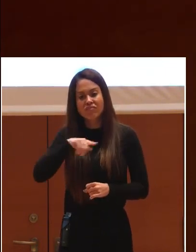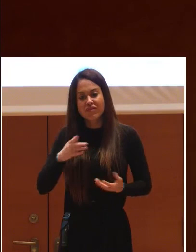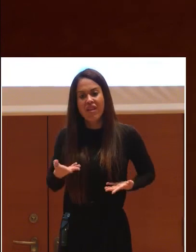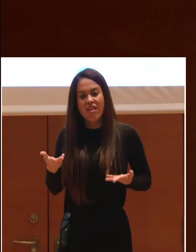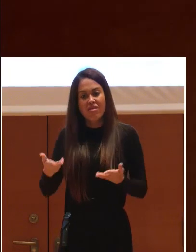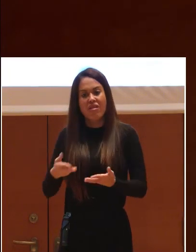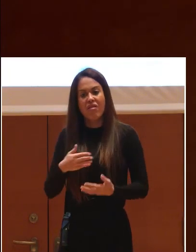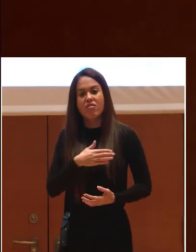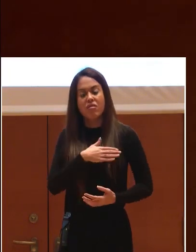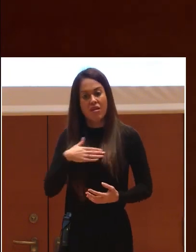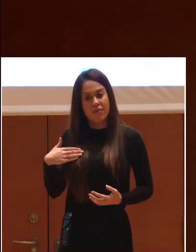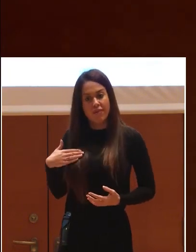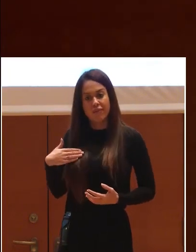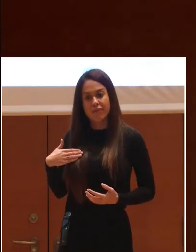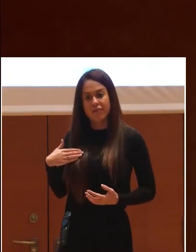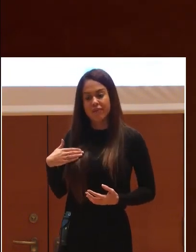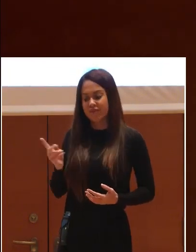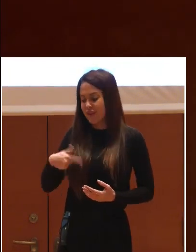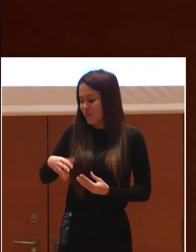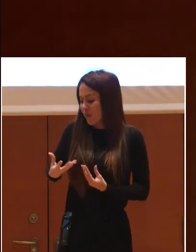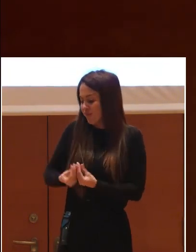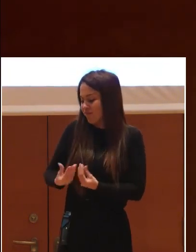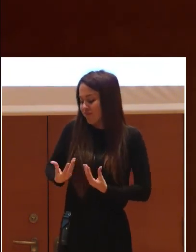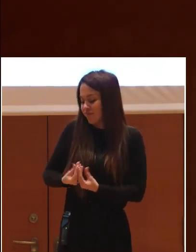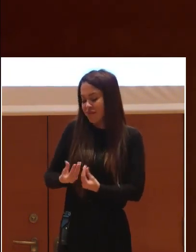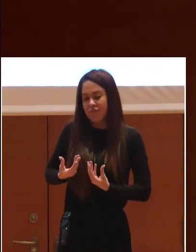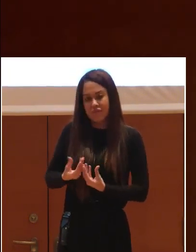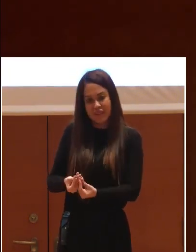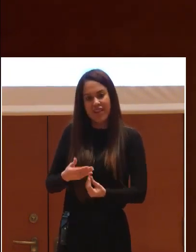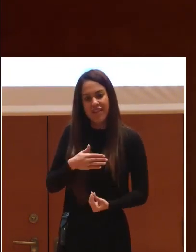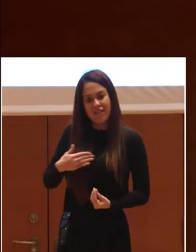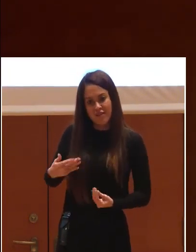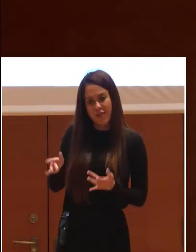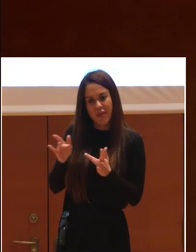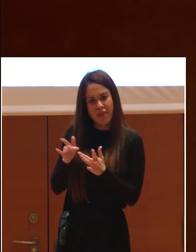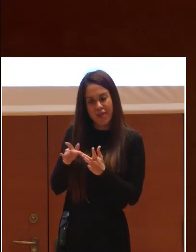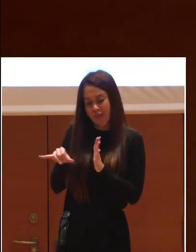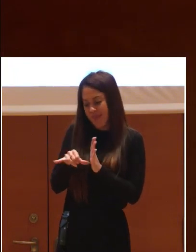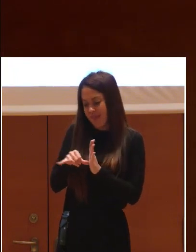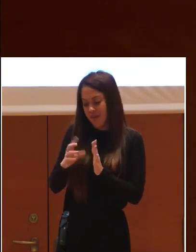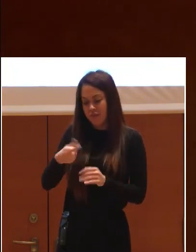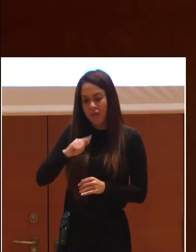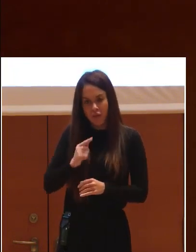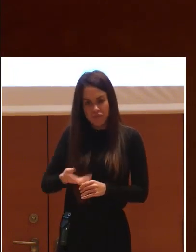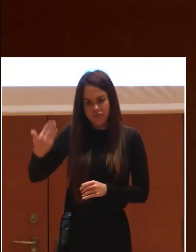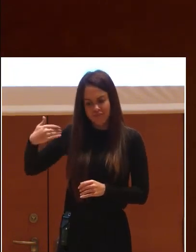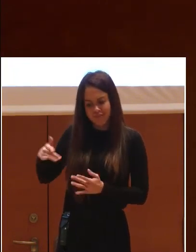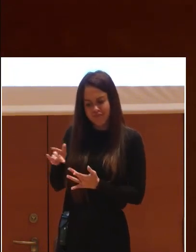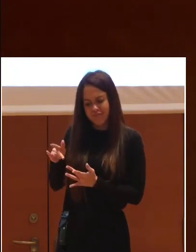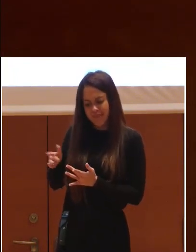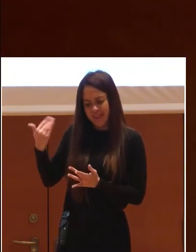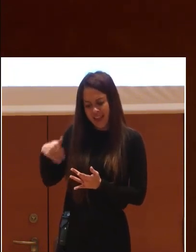con el proyecto sare Morea red morada queremos dar apoyo a las mujeres mayores